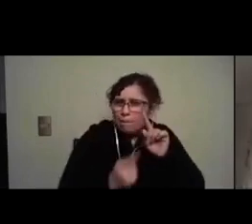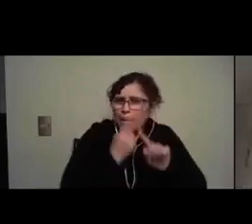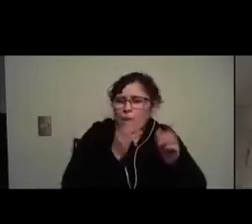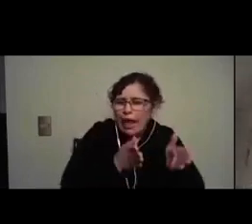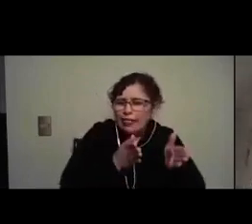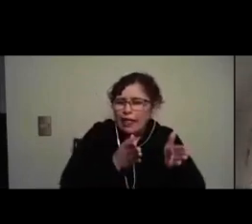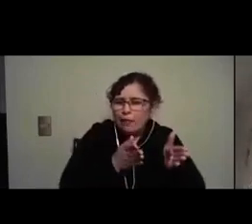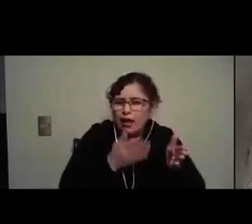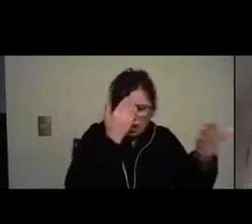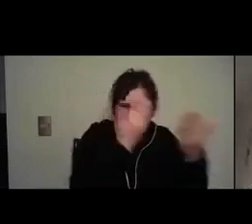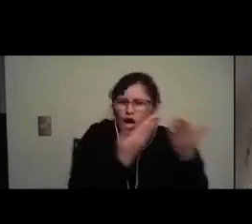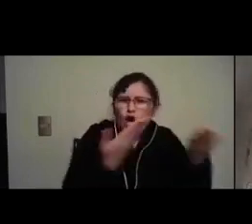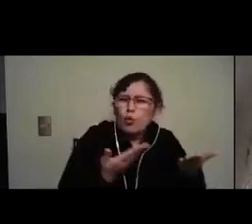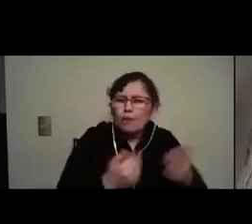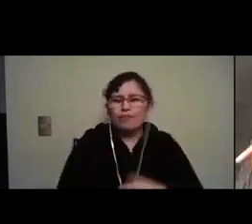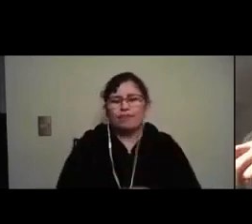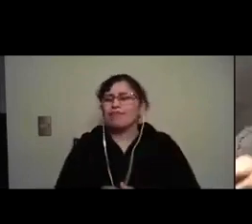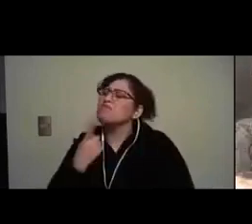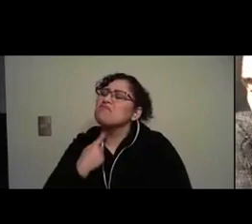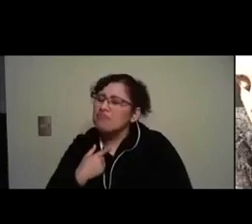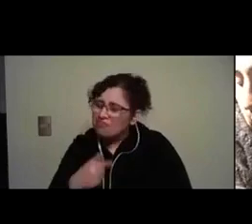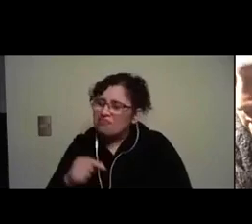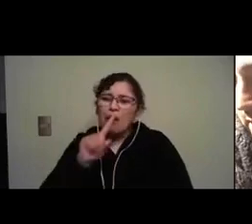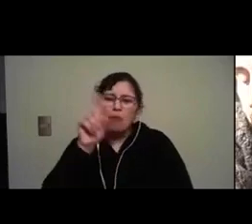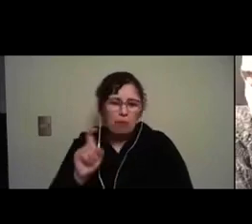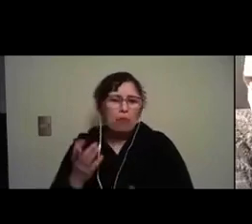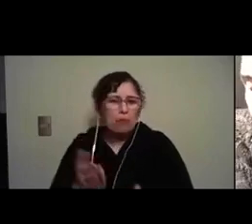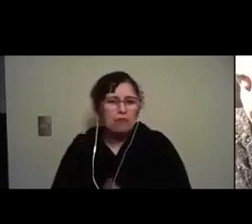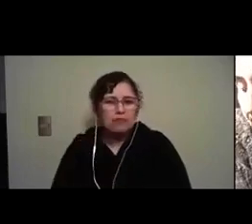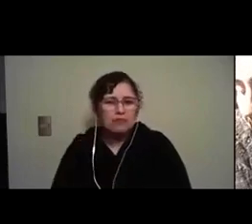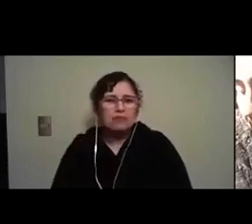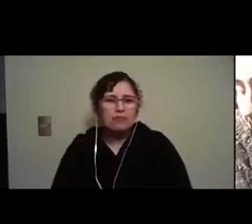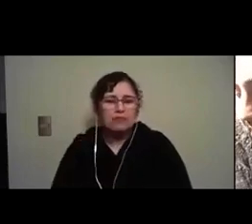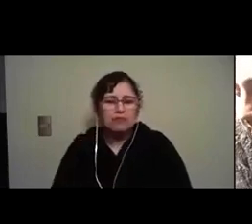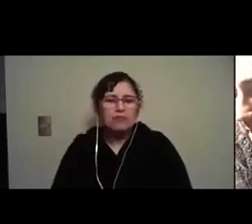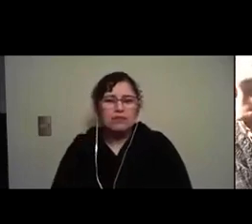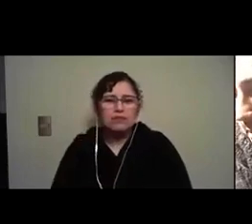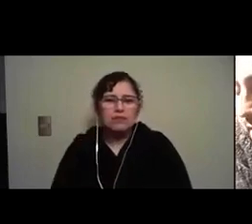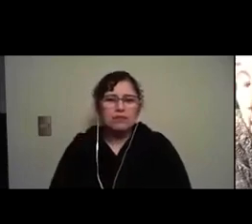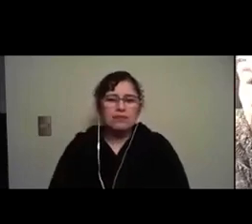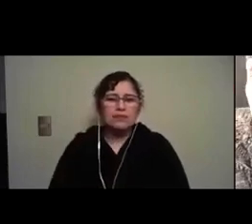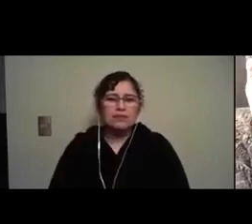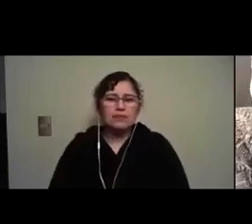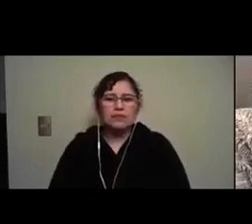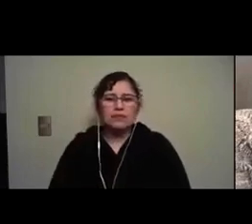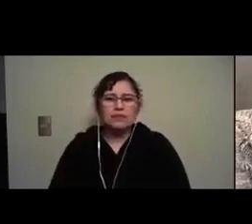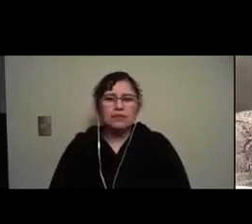Perfecto, mira, una interesante pregunta, ¿ya? Eh, en ese caso, o sea, tu objetivo,